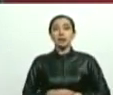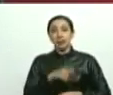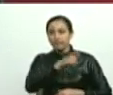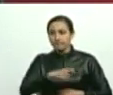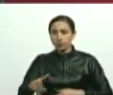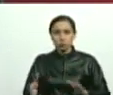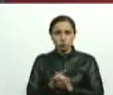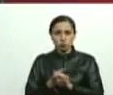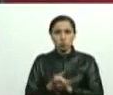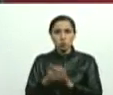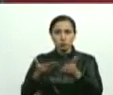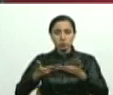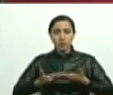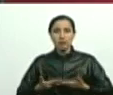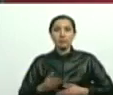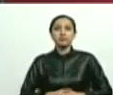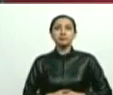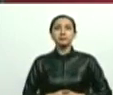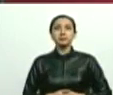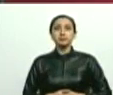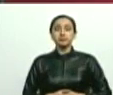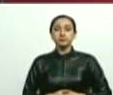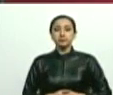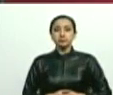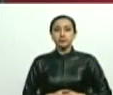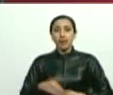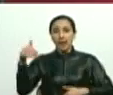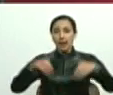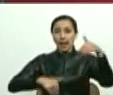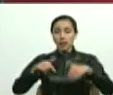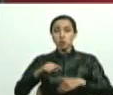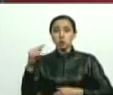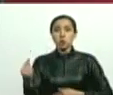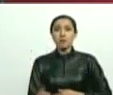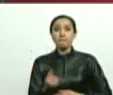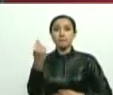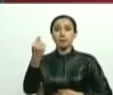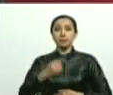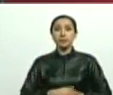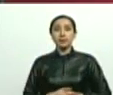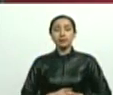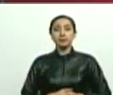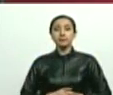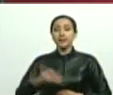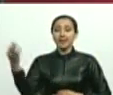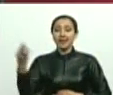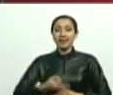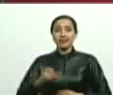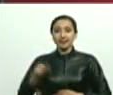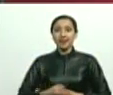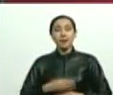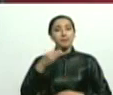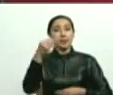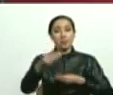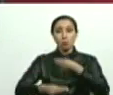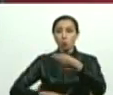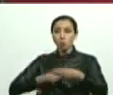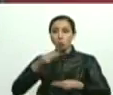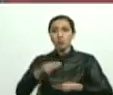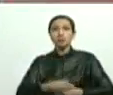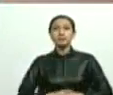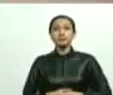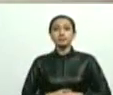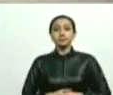compañeras, es que las elecciones primarias, siempre que las hemos aplicado, dejan